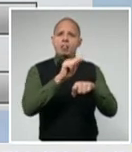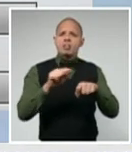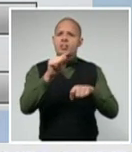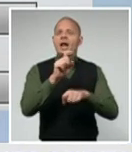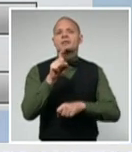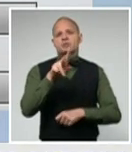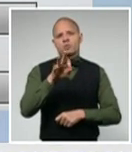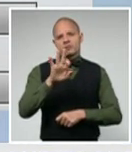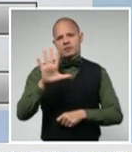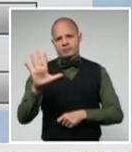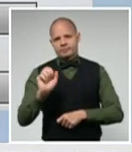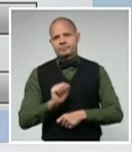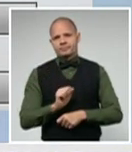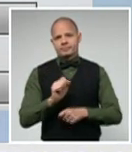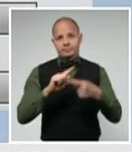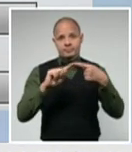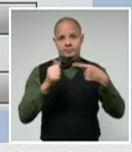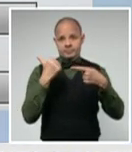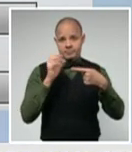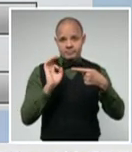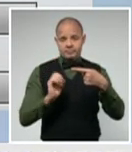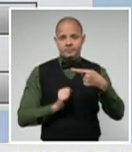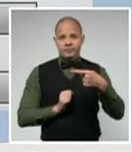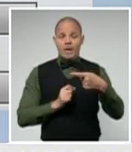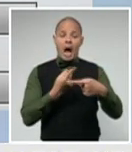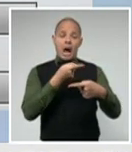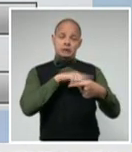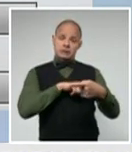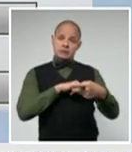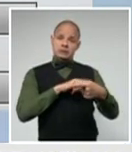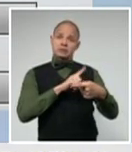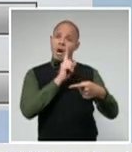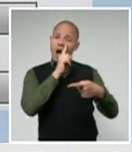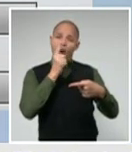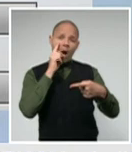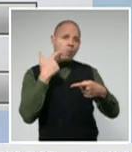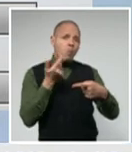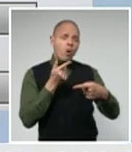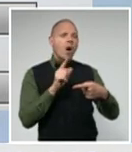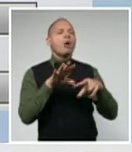COVID. Ayer se diagnosticaron nuevamente